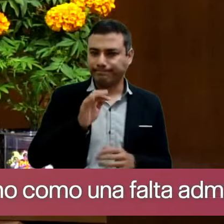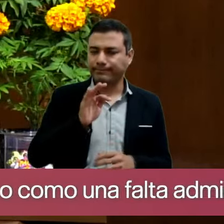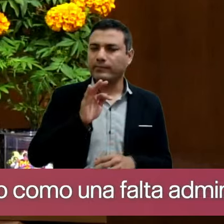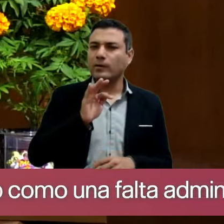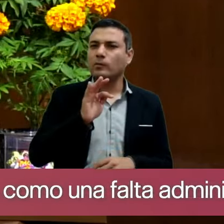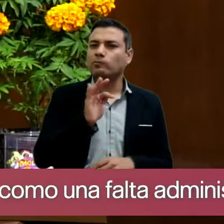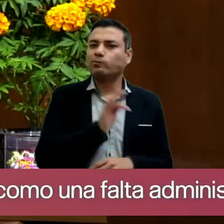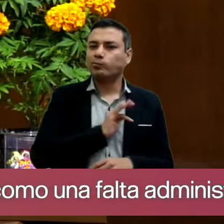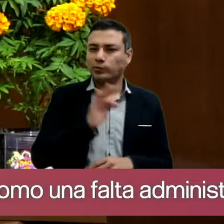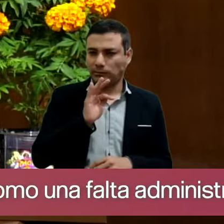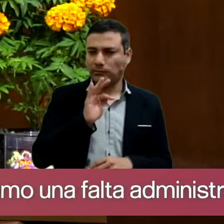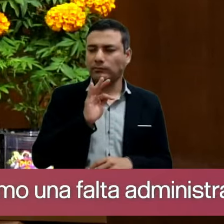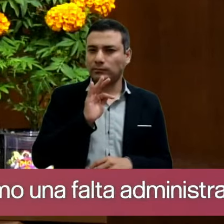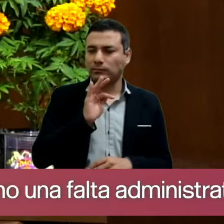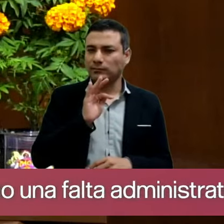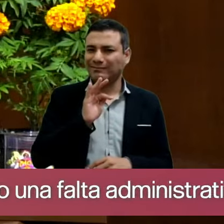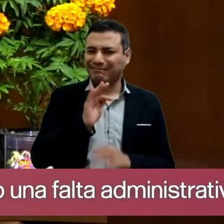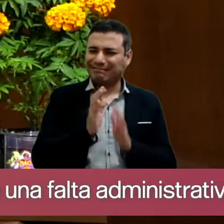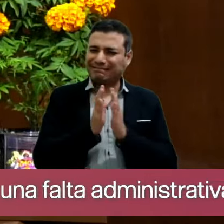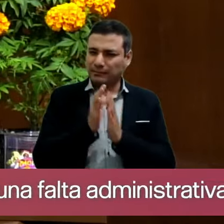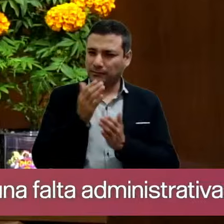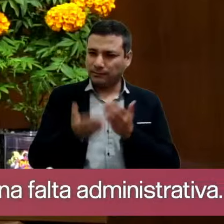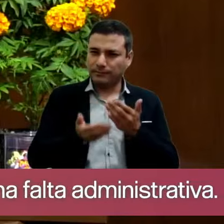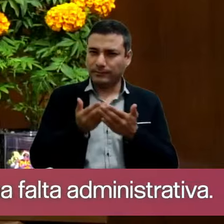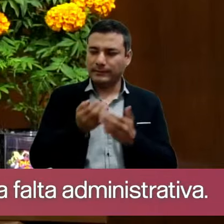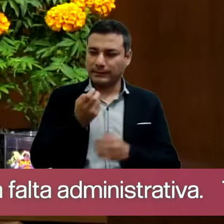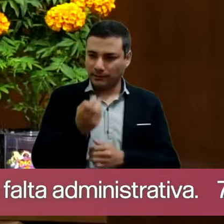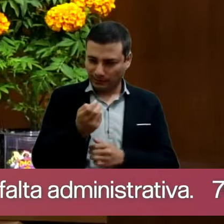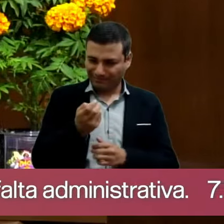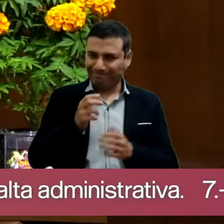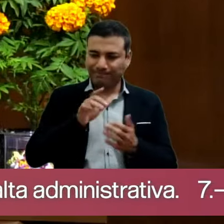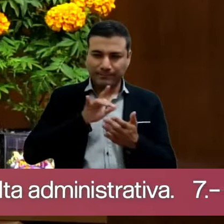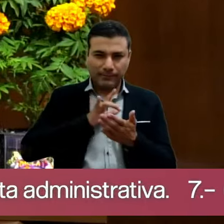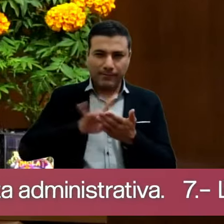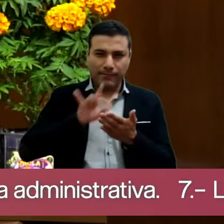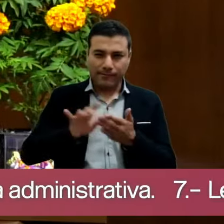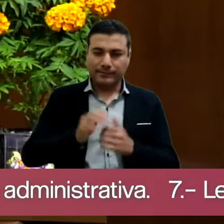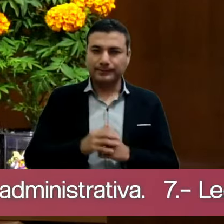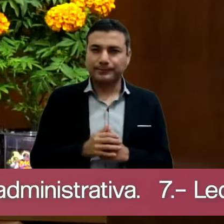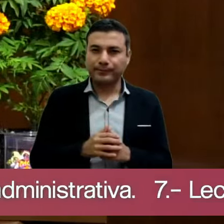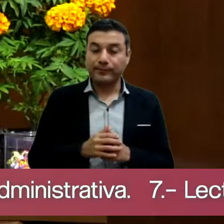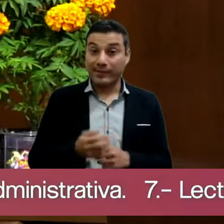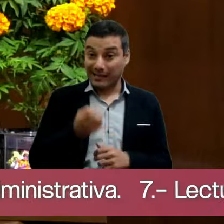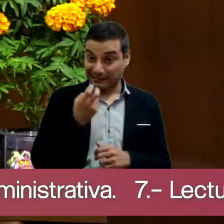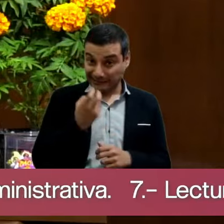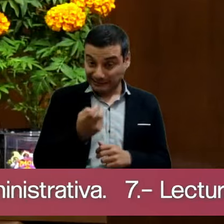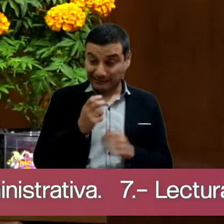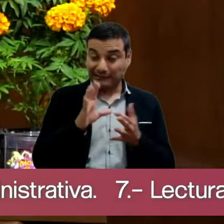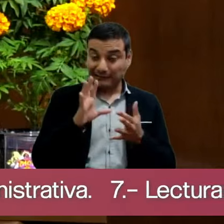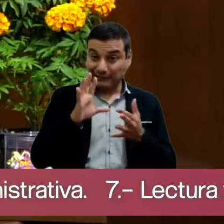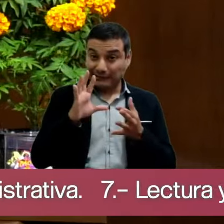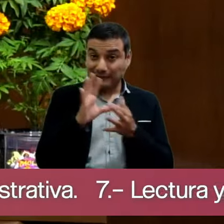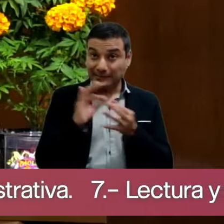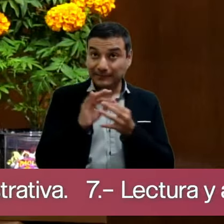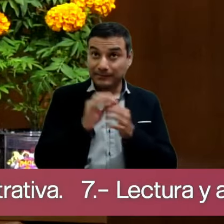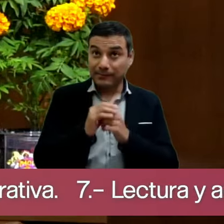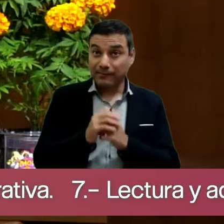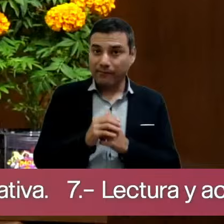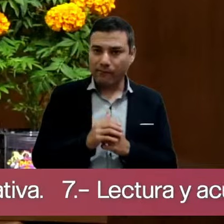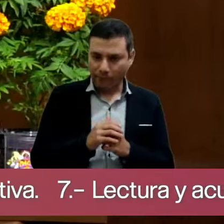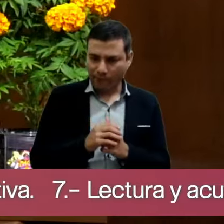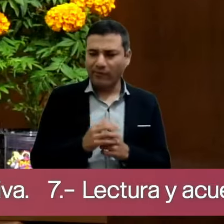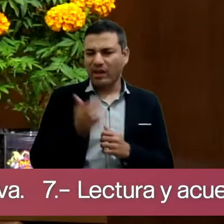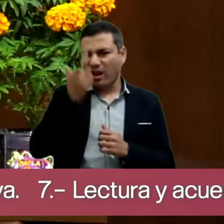respetuosa apoyemos esta iniciativa. Por lo anterior expuesto, debidamente fundado